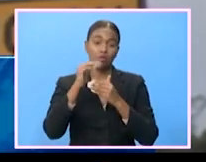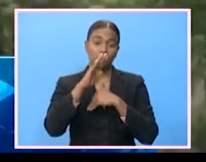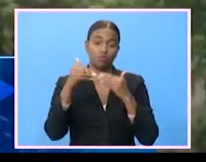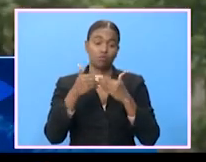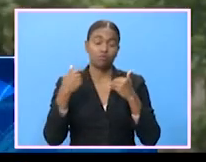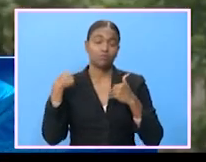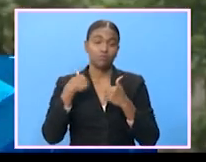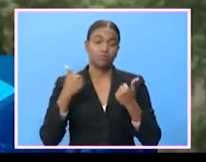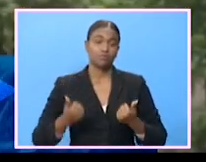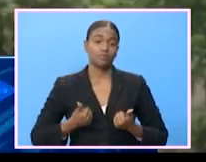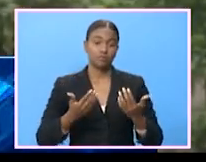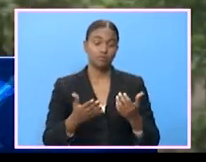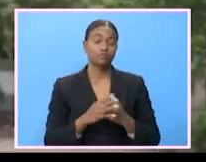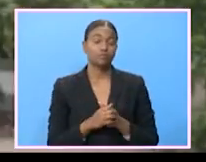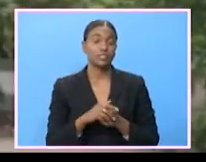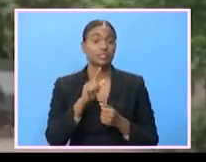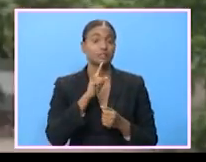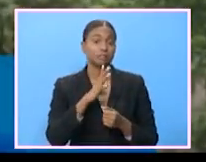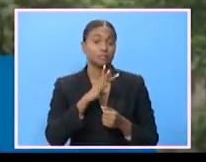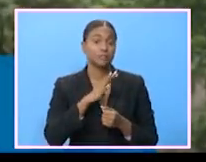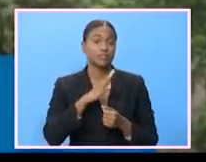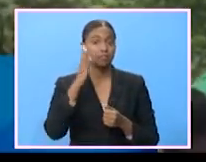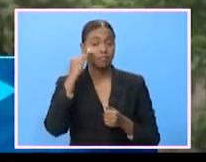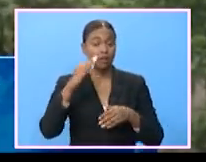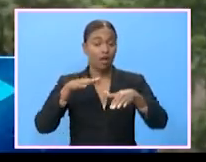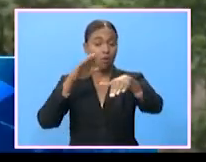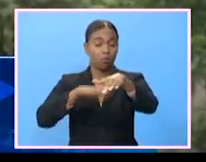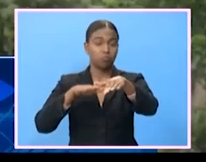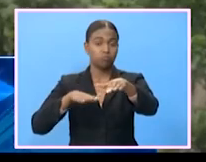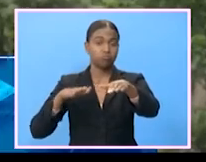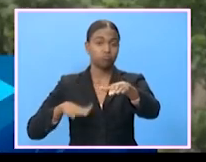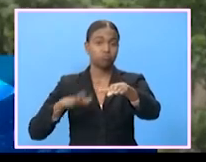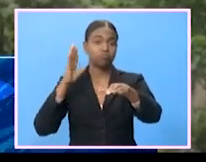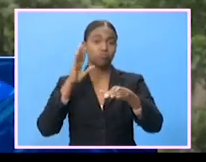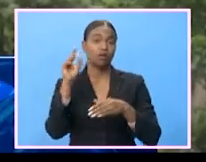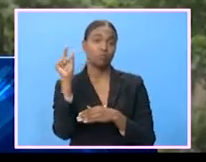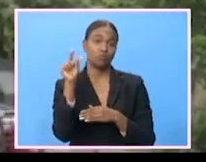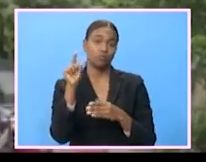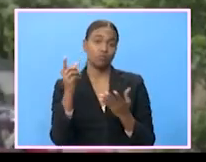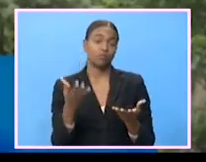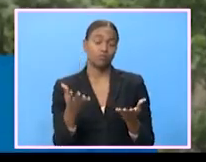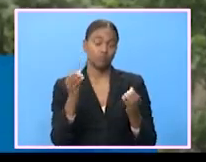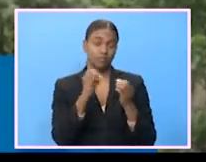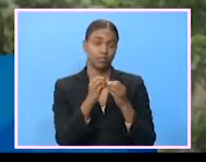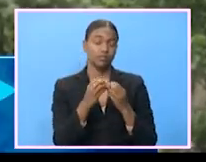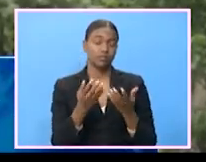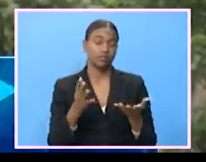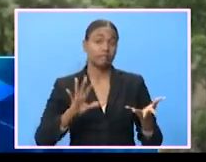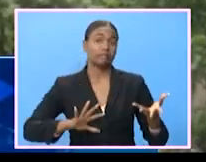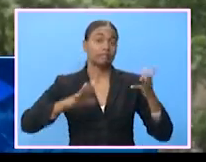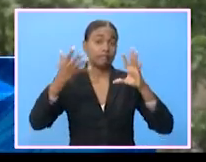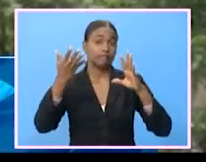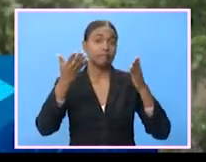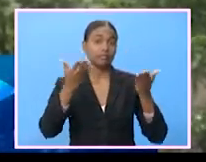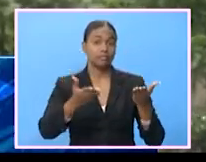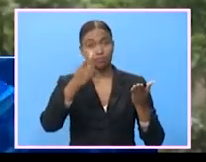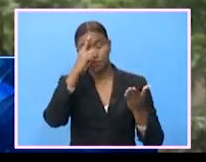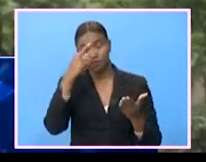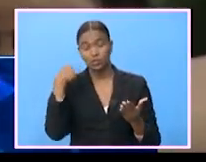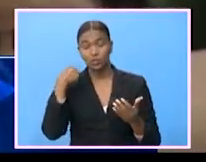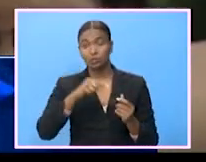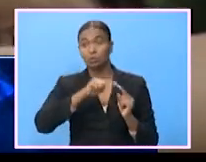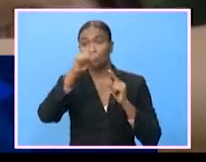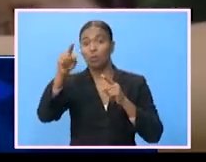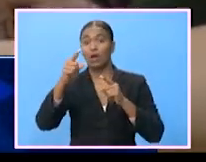municipios. Maravillosamente, porque se va a desahogar el tránsito de los Alcarrizos, que es un caos totalmente. Totalmente un caos para uno salir para la